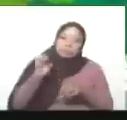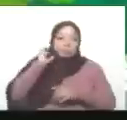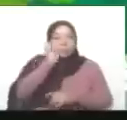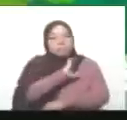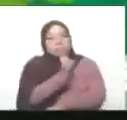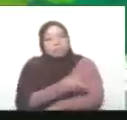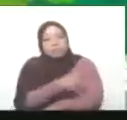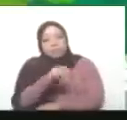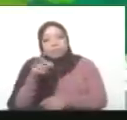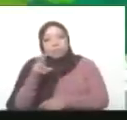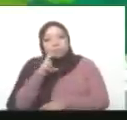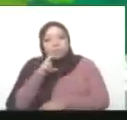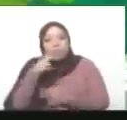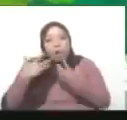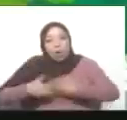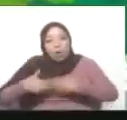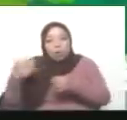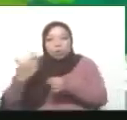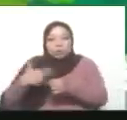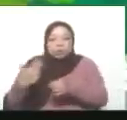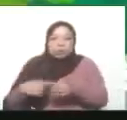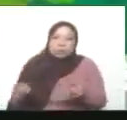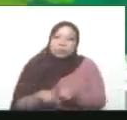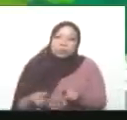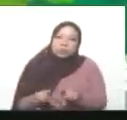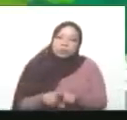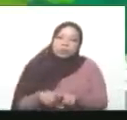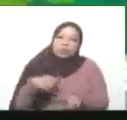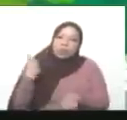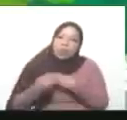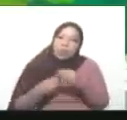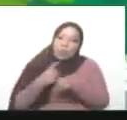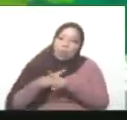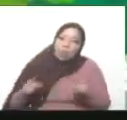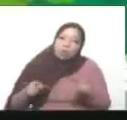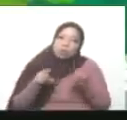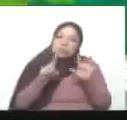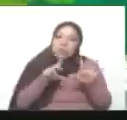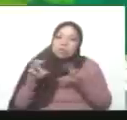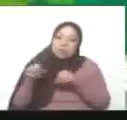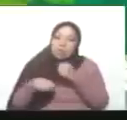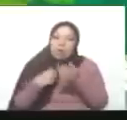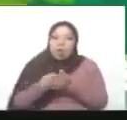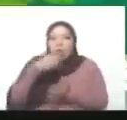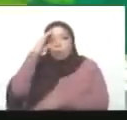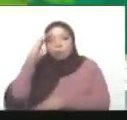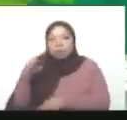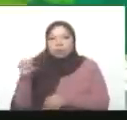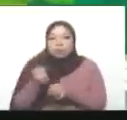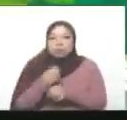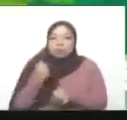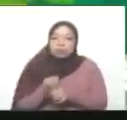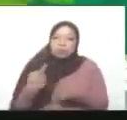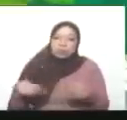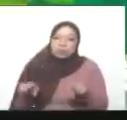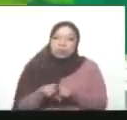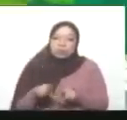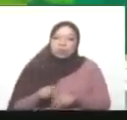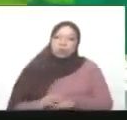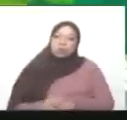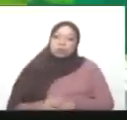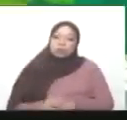que tiene además desplegó son 600 militares en el noreste de Guyana